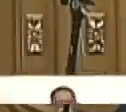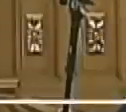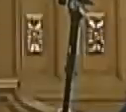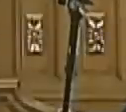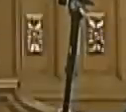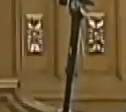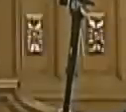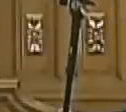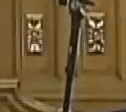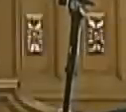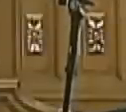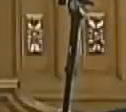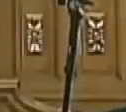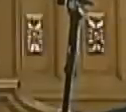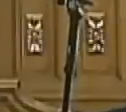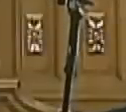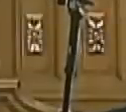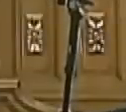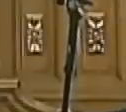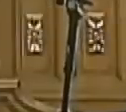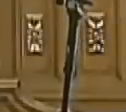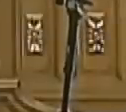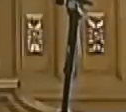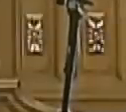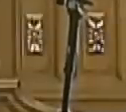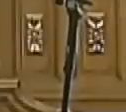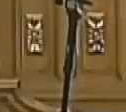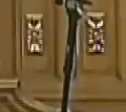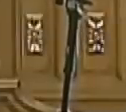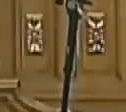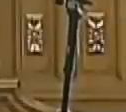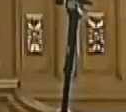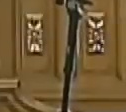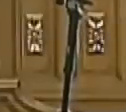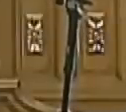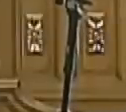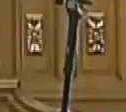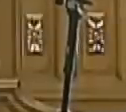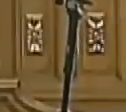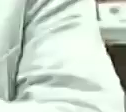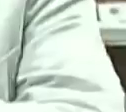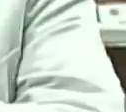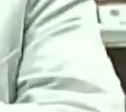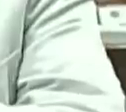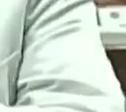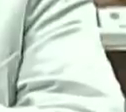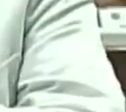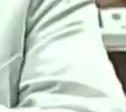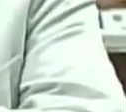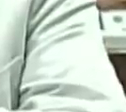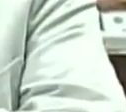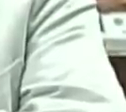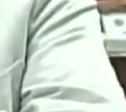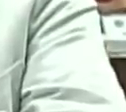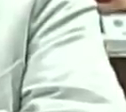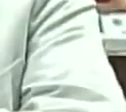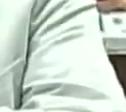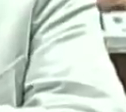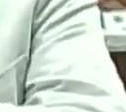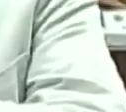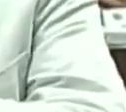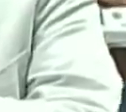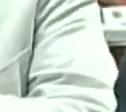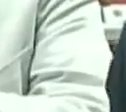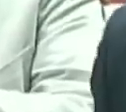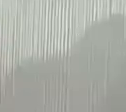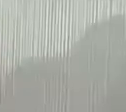21. Y hablan de la misión de observación de la Unión Europea. Yo tengo los videos, se los